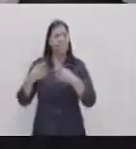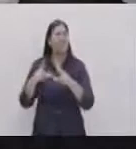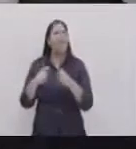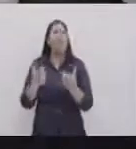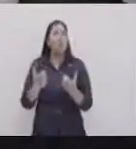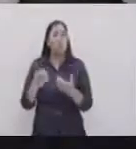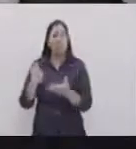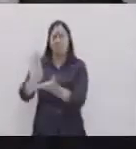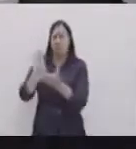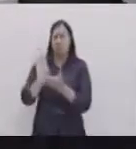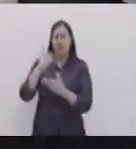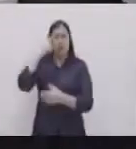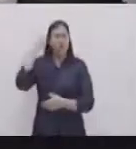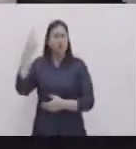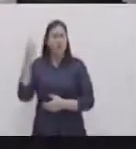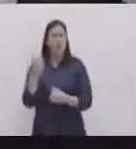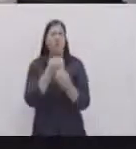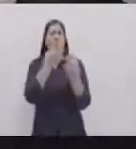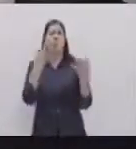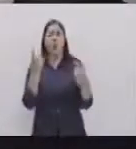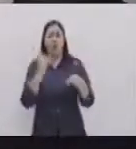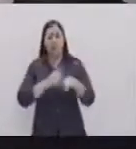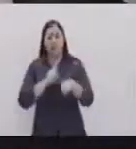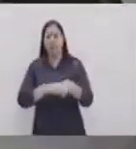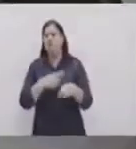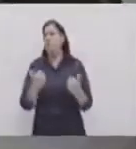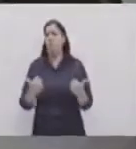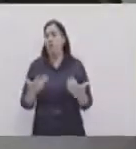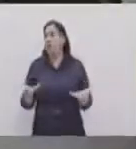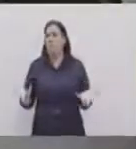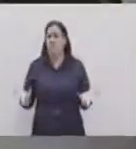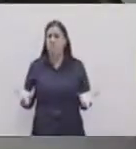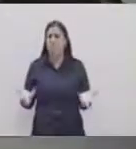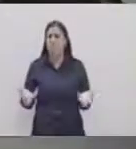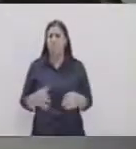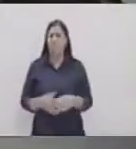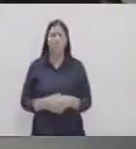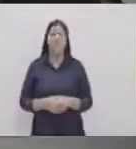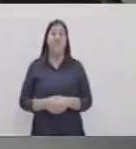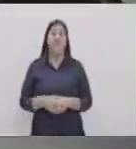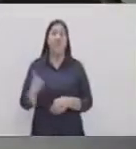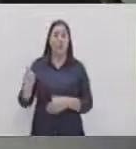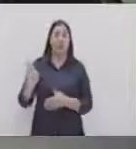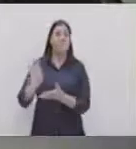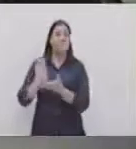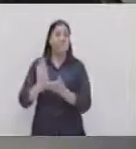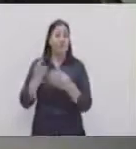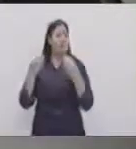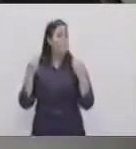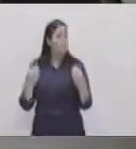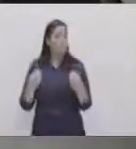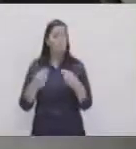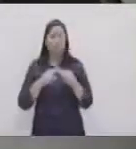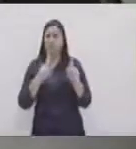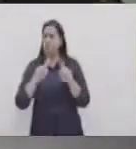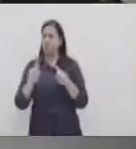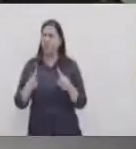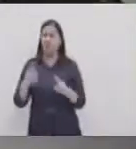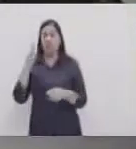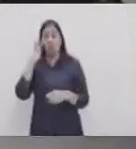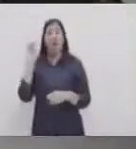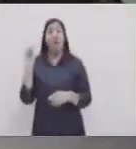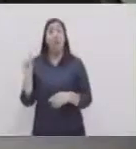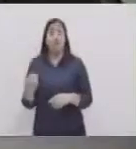son los beneficios del sueño y cuántas horas es lo adecuado tener de sueño? Los beneficios son muchos,